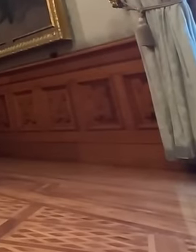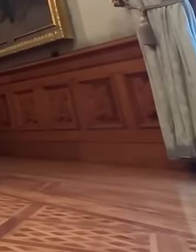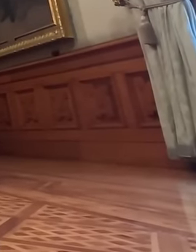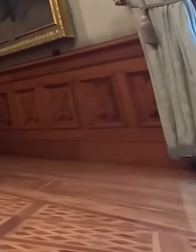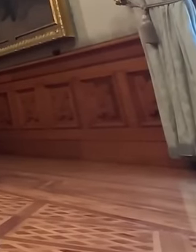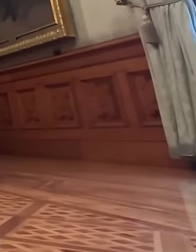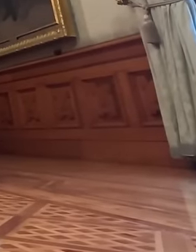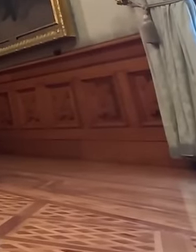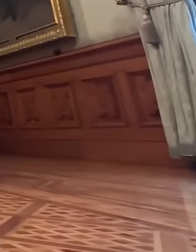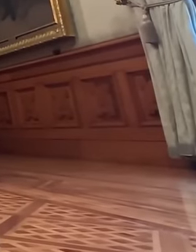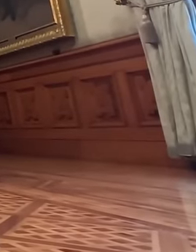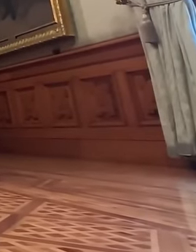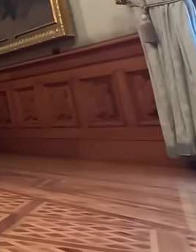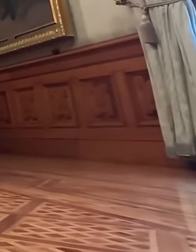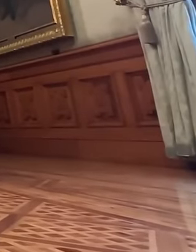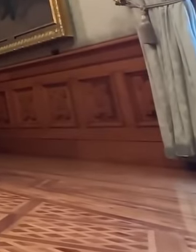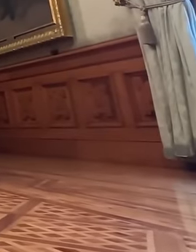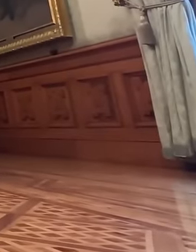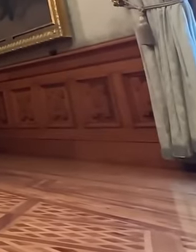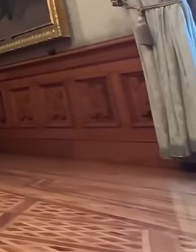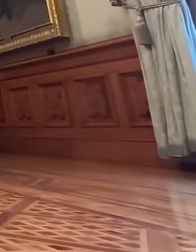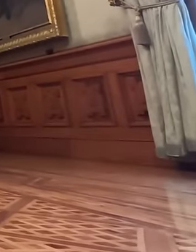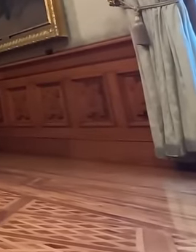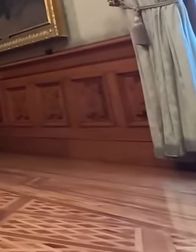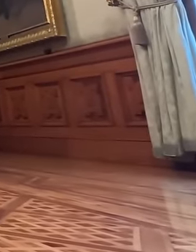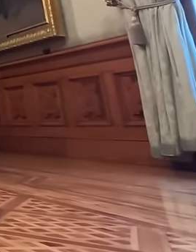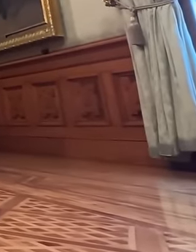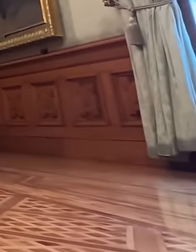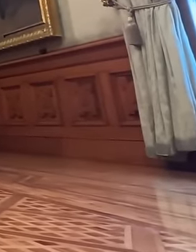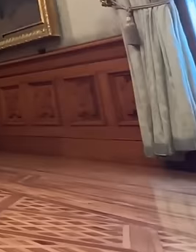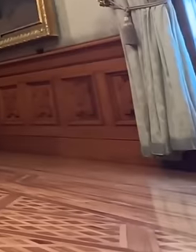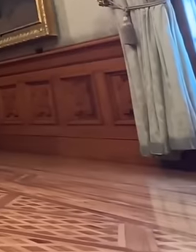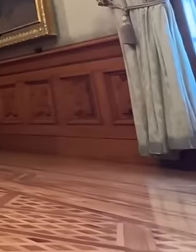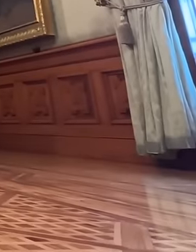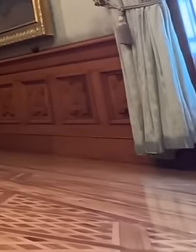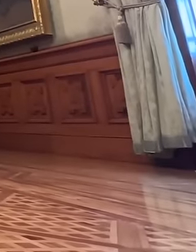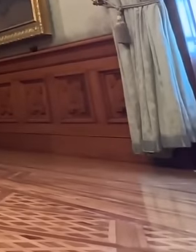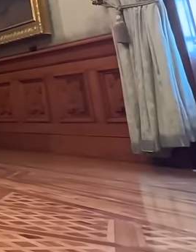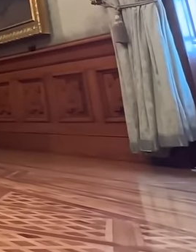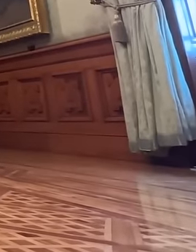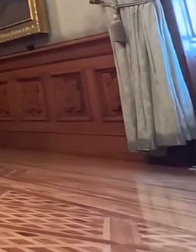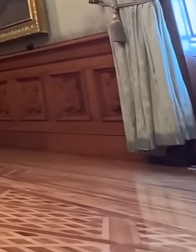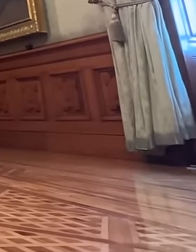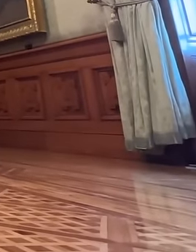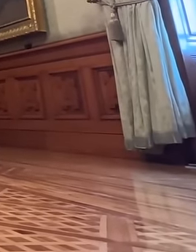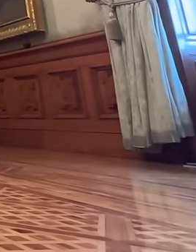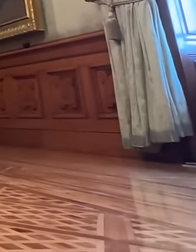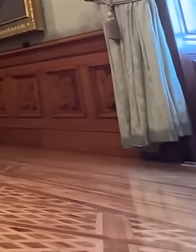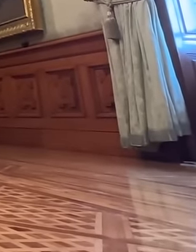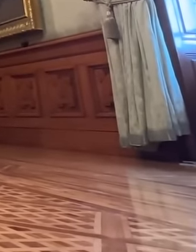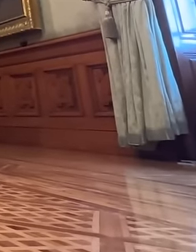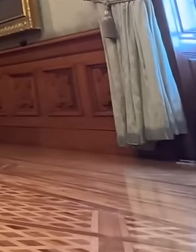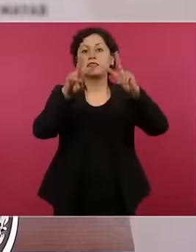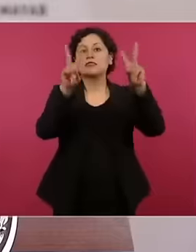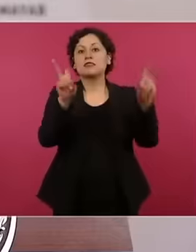elecciones y calor, pues salen todos estos